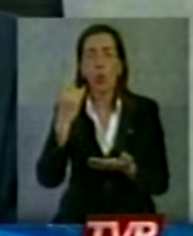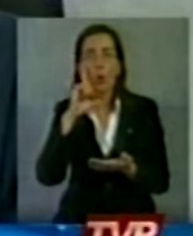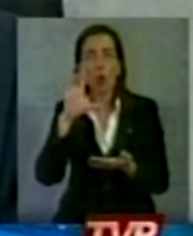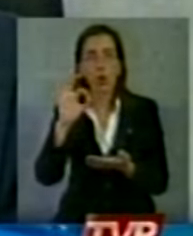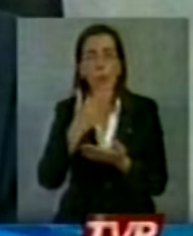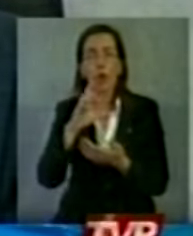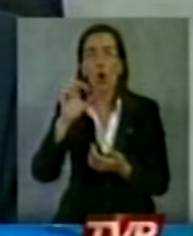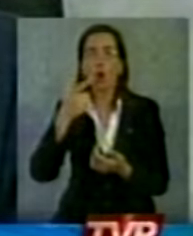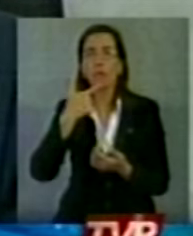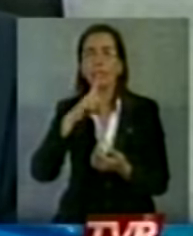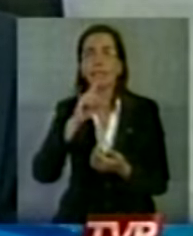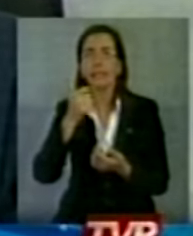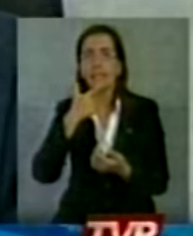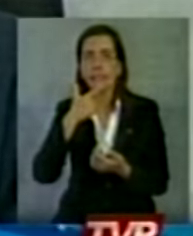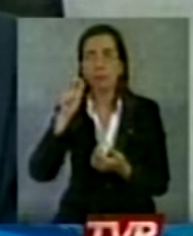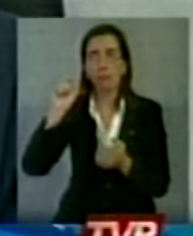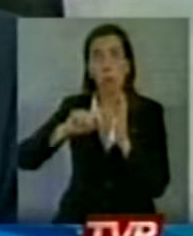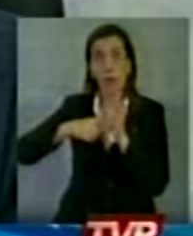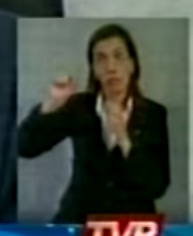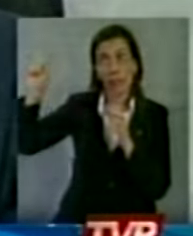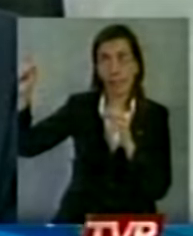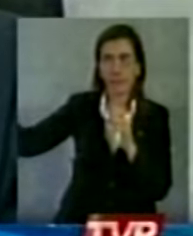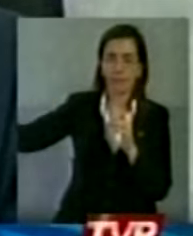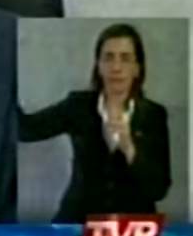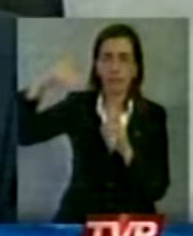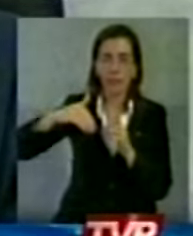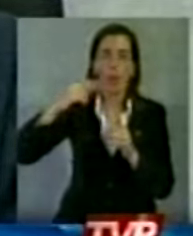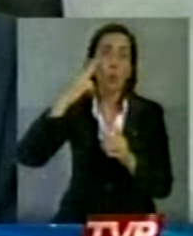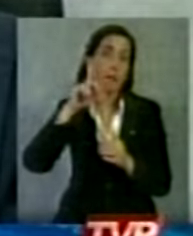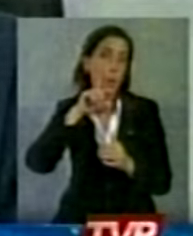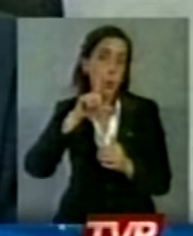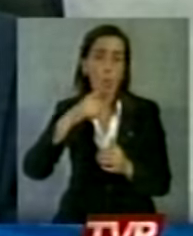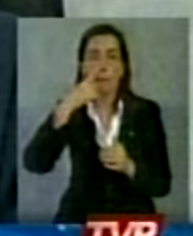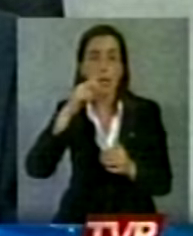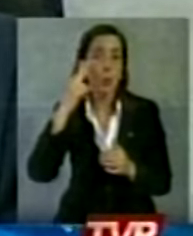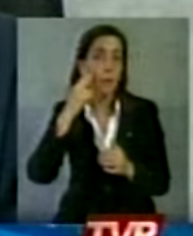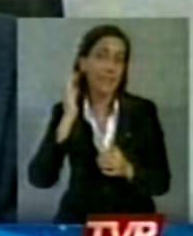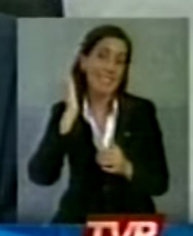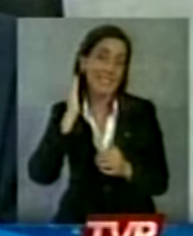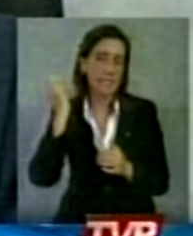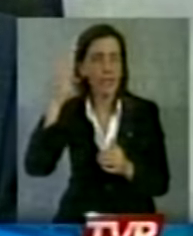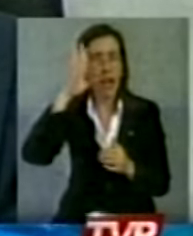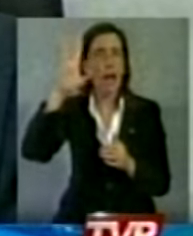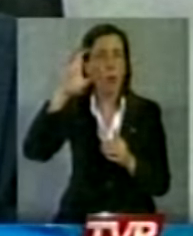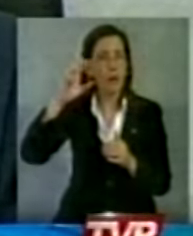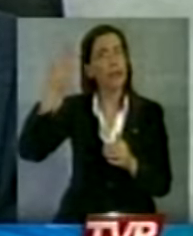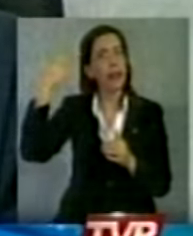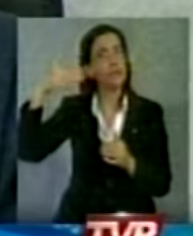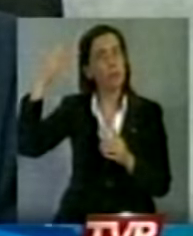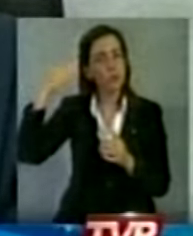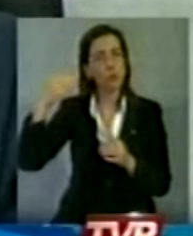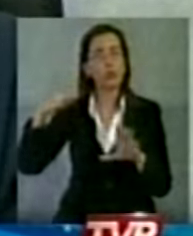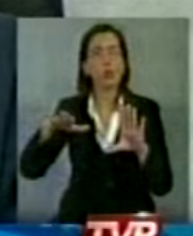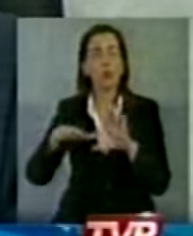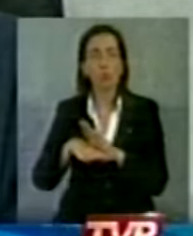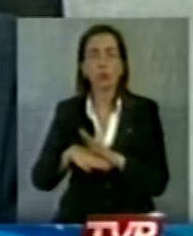que representó a Buenos Aires en aquel 9 de julio, recuerda que las declaraciones de la independencia